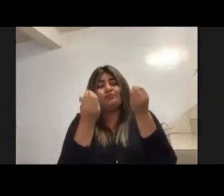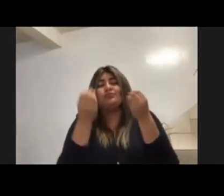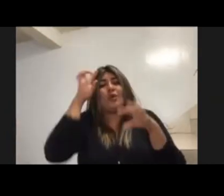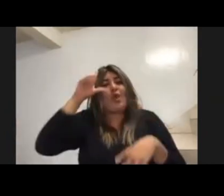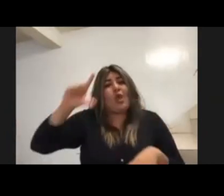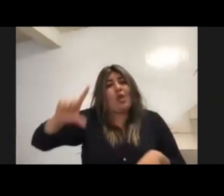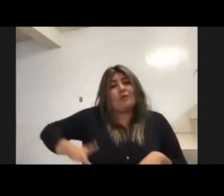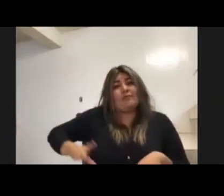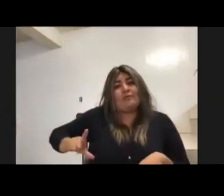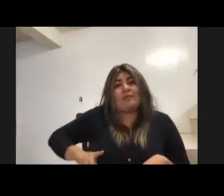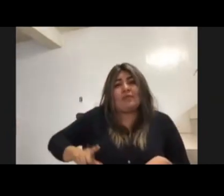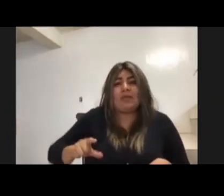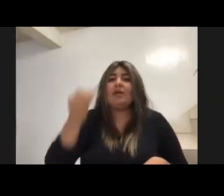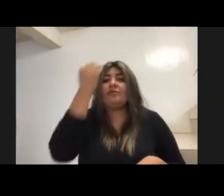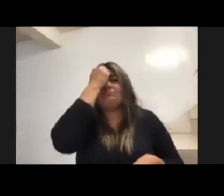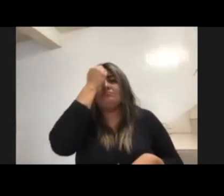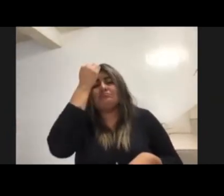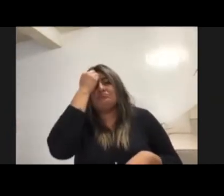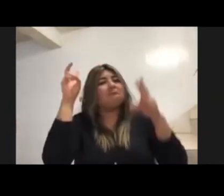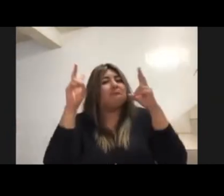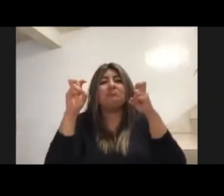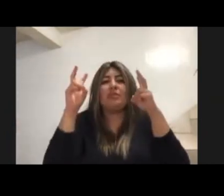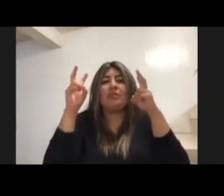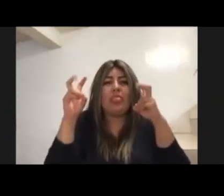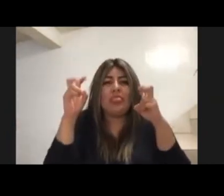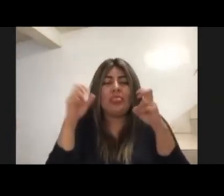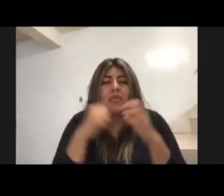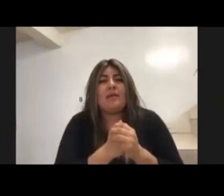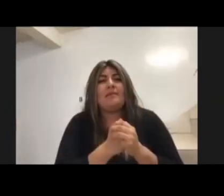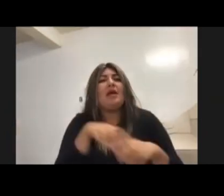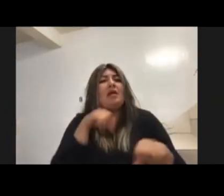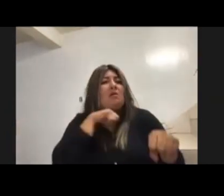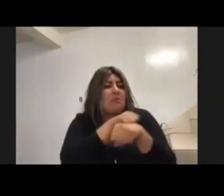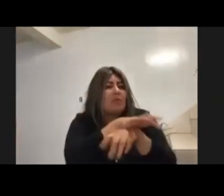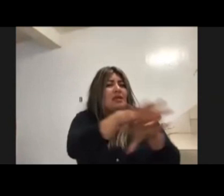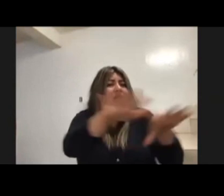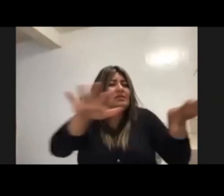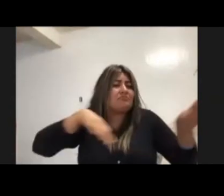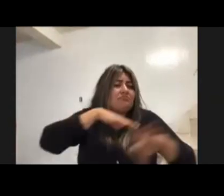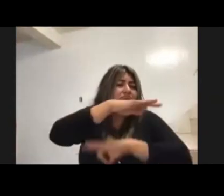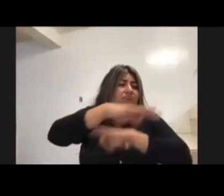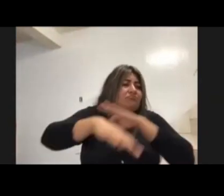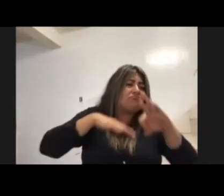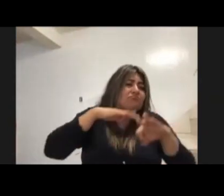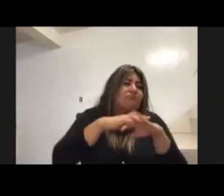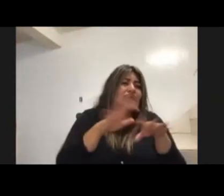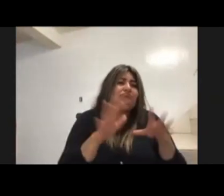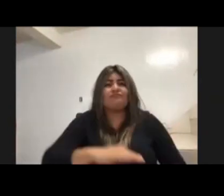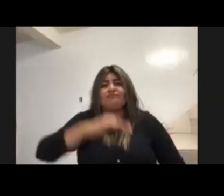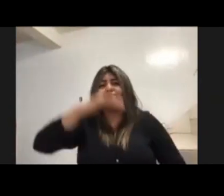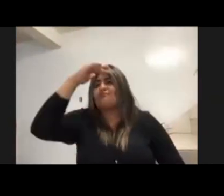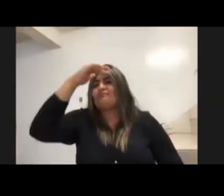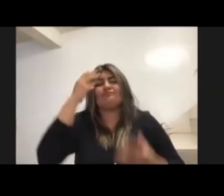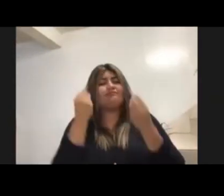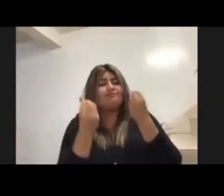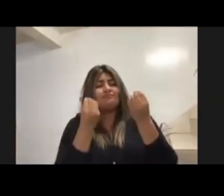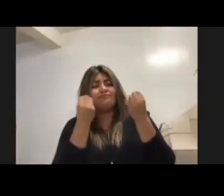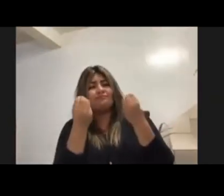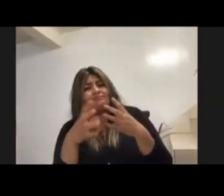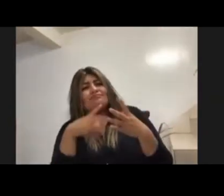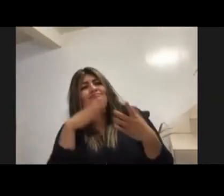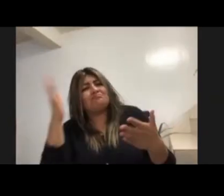saber de los planetas y va a hacer una investigación y una antología enorme, muy variada, muy